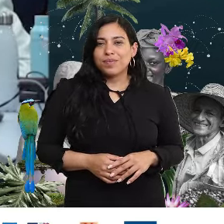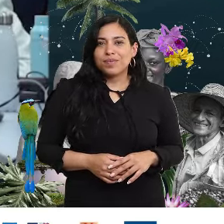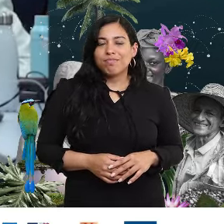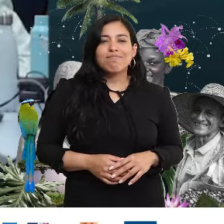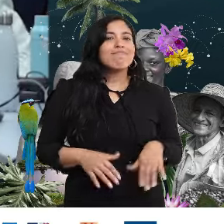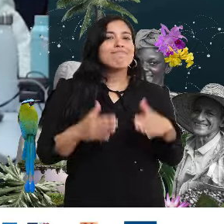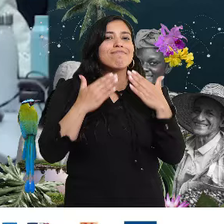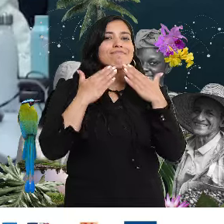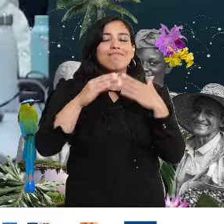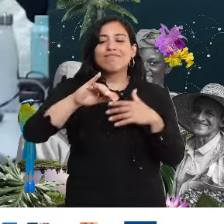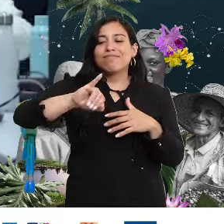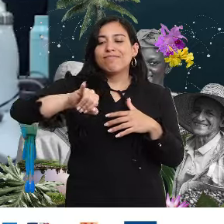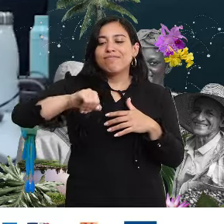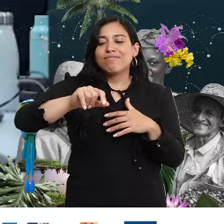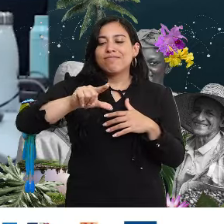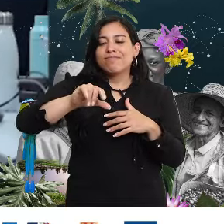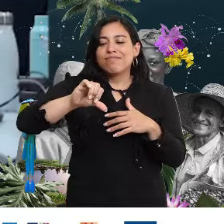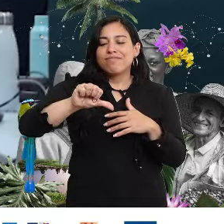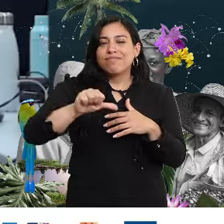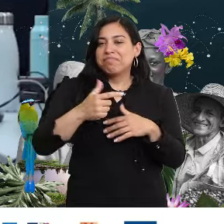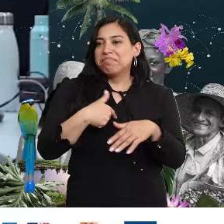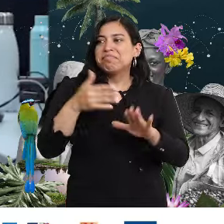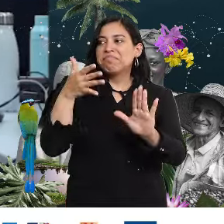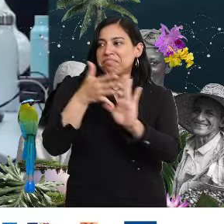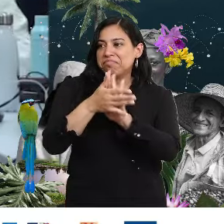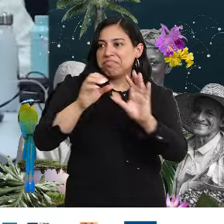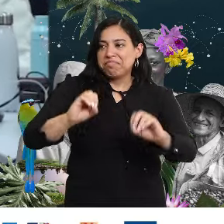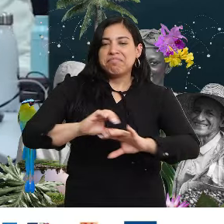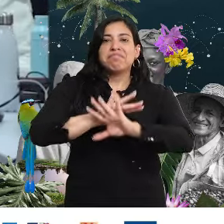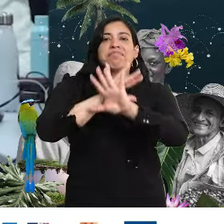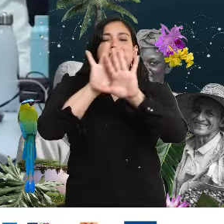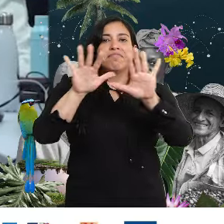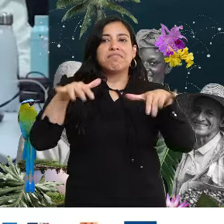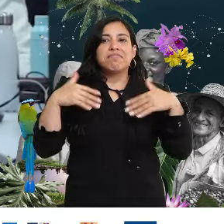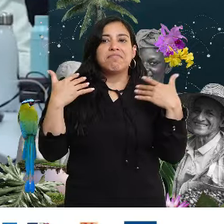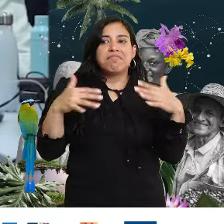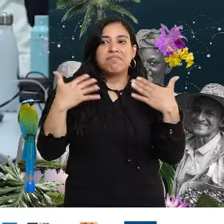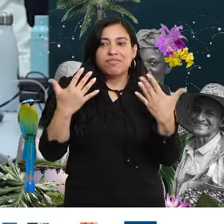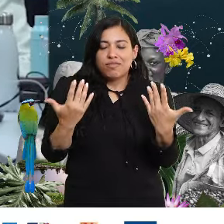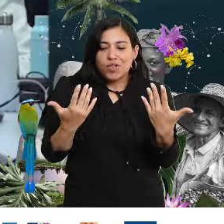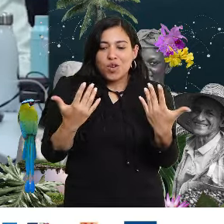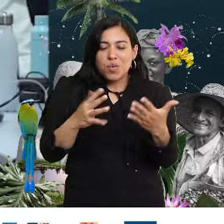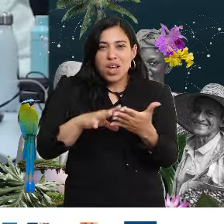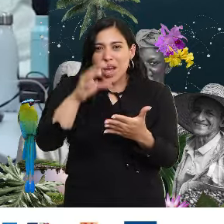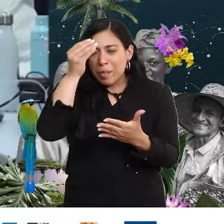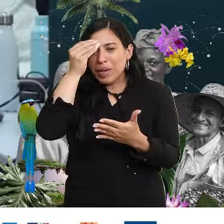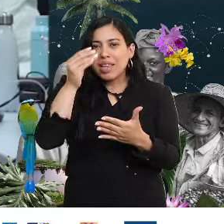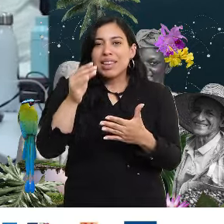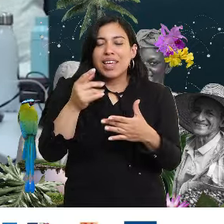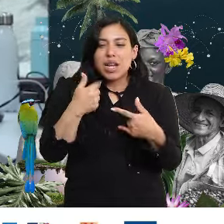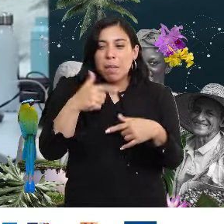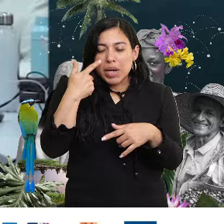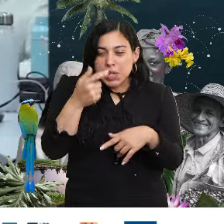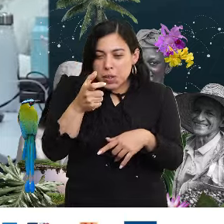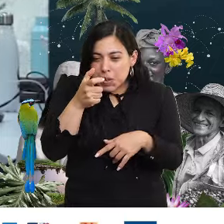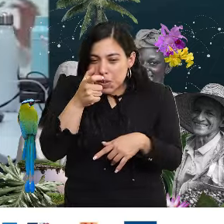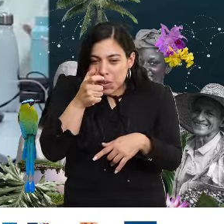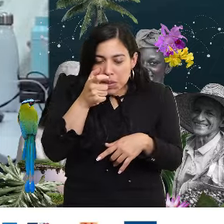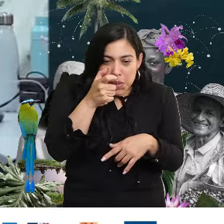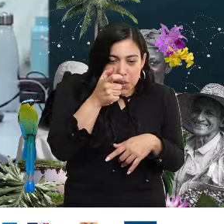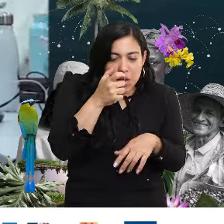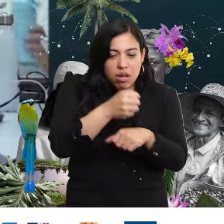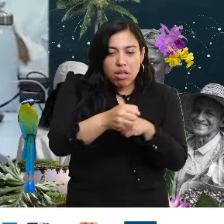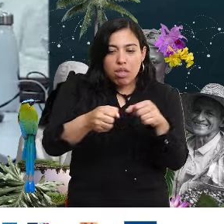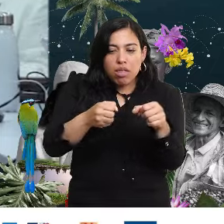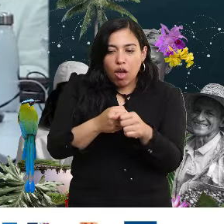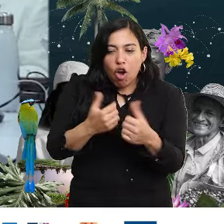Gracias, Julia. Bien claro el mensaje también de cómo debemos aprender tanto de los lentes de sensibilidad al conflicto